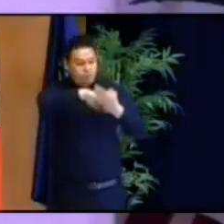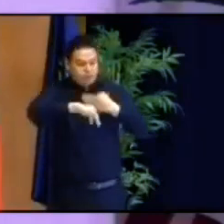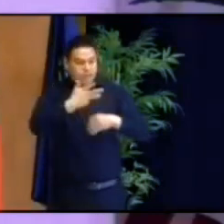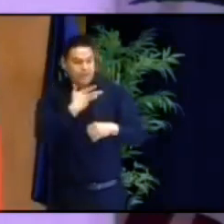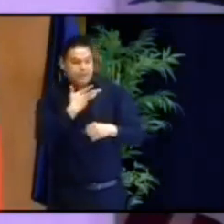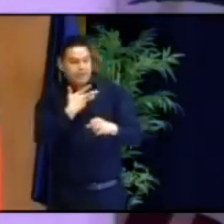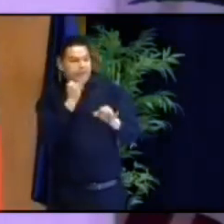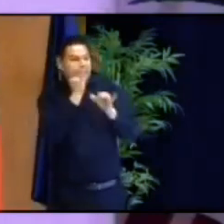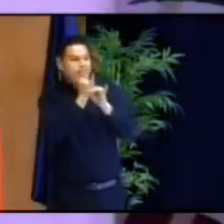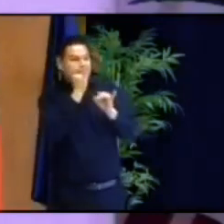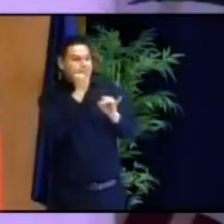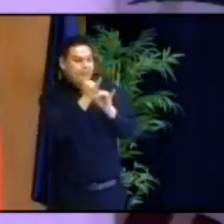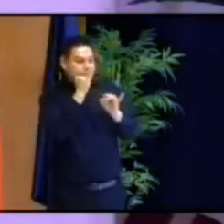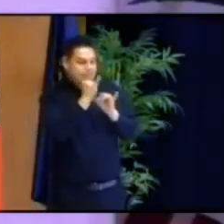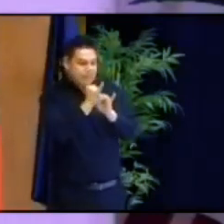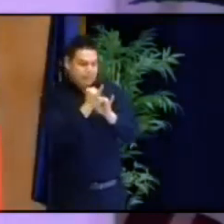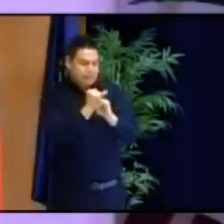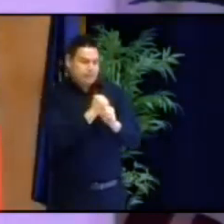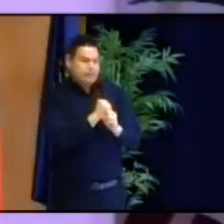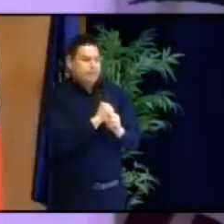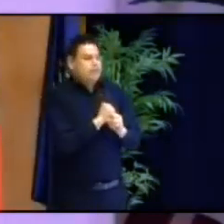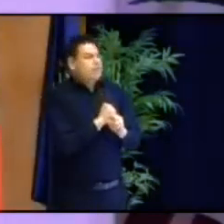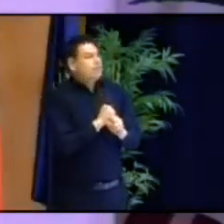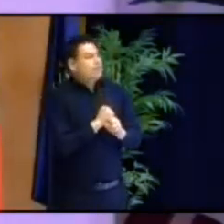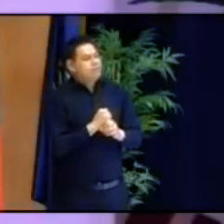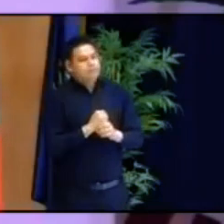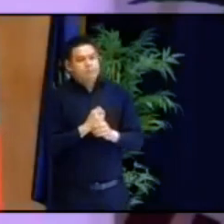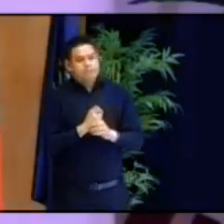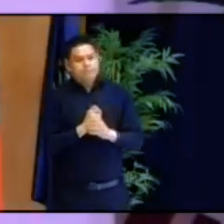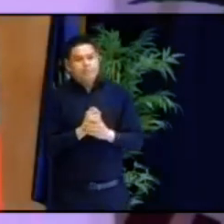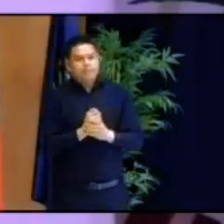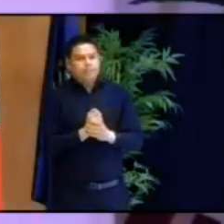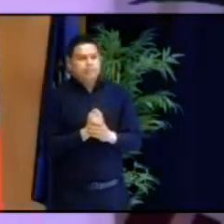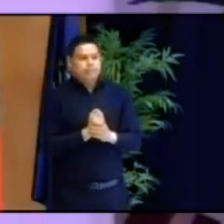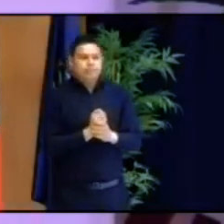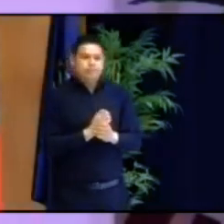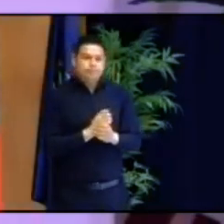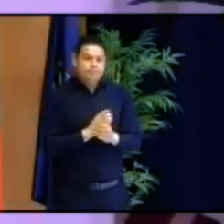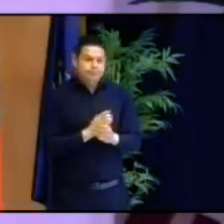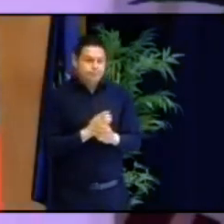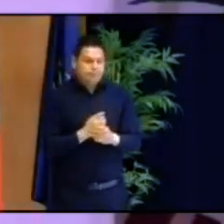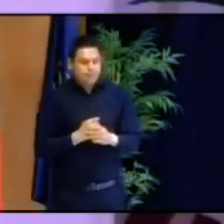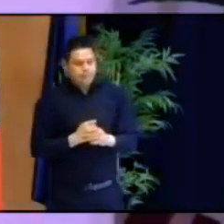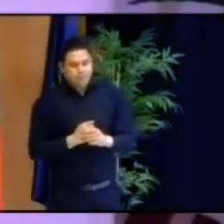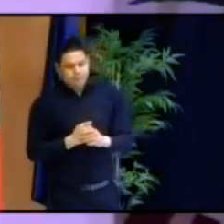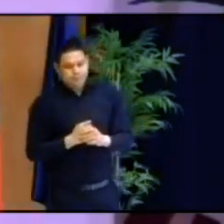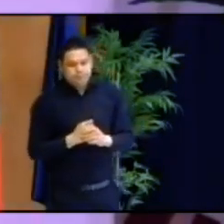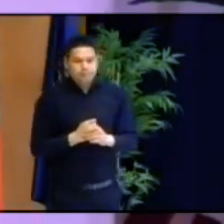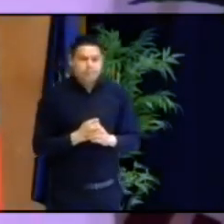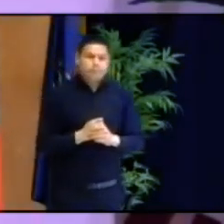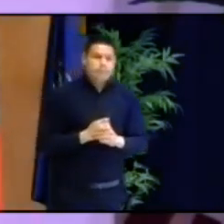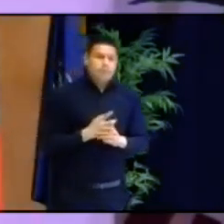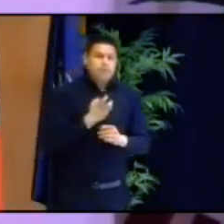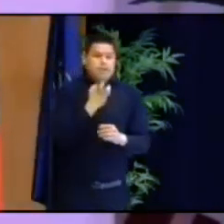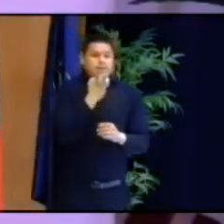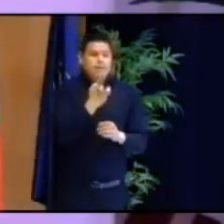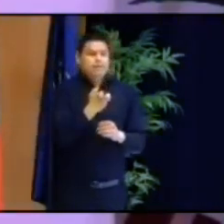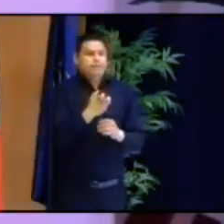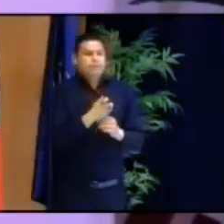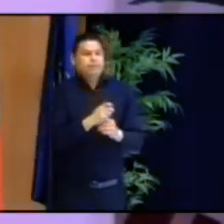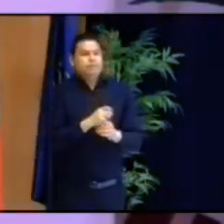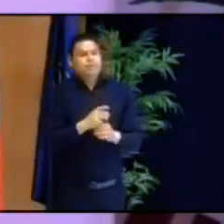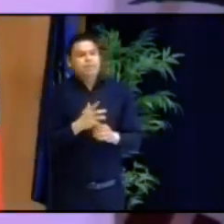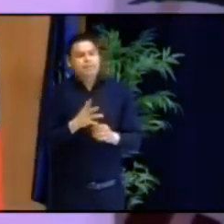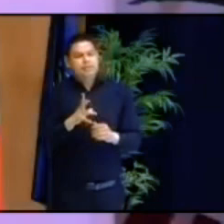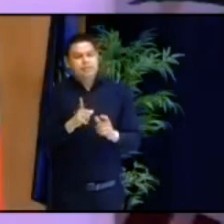unidades habitacionales y cerca de 20,000 puntos a lo largo y ancho de toda la ciudad. Y eso sin gastar un